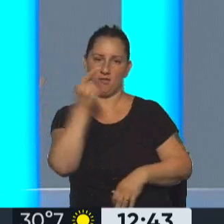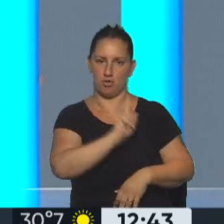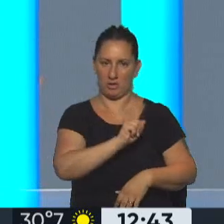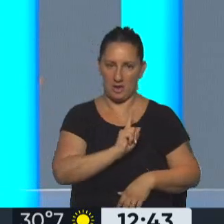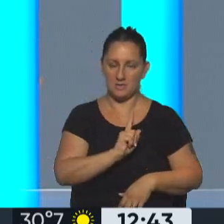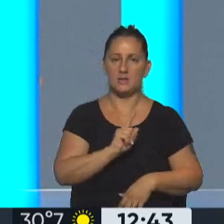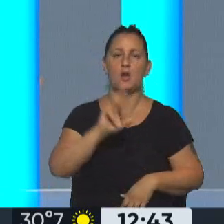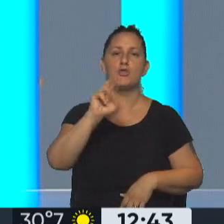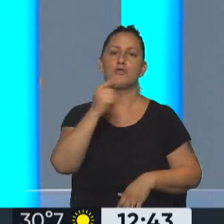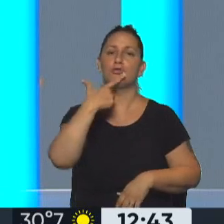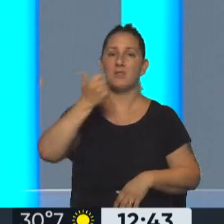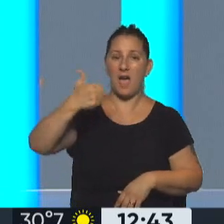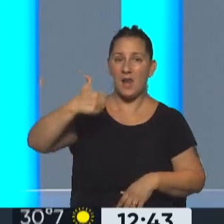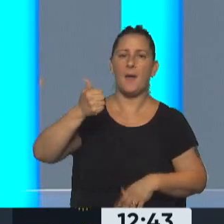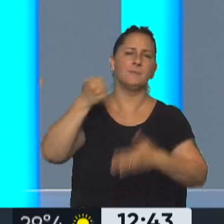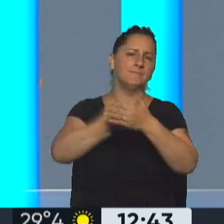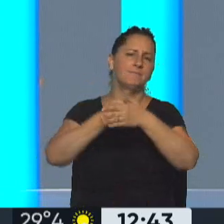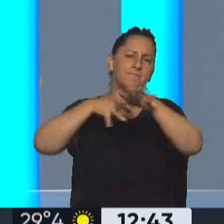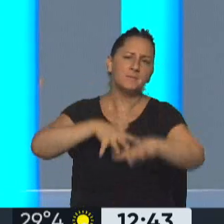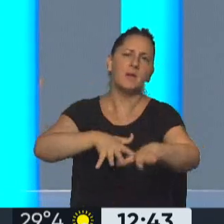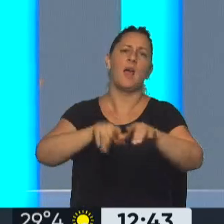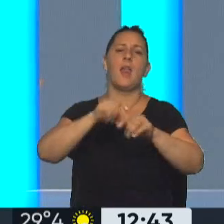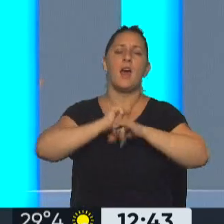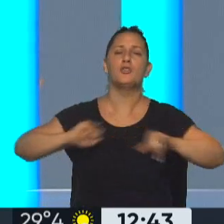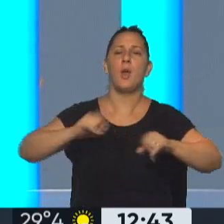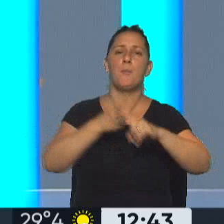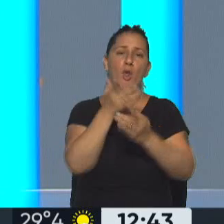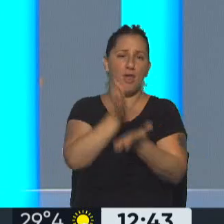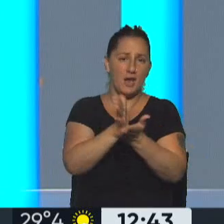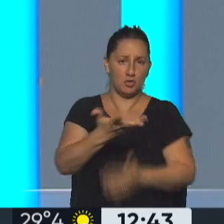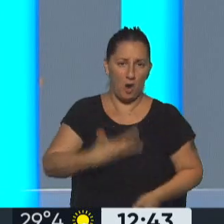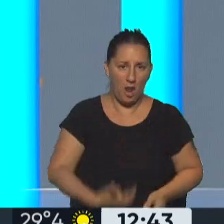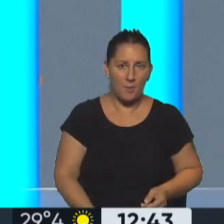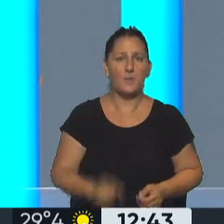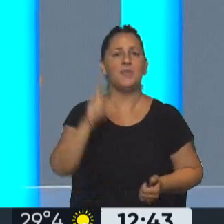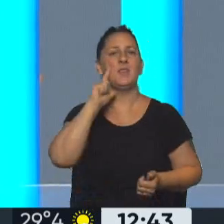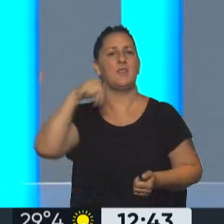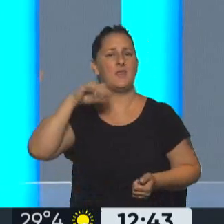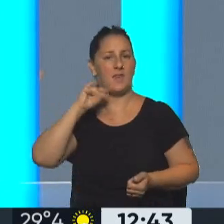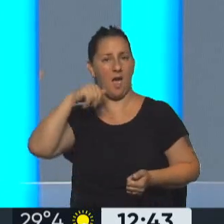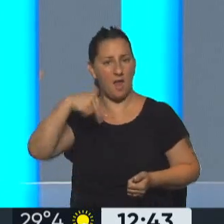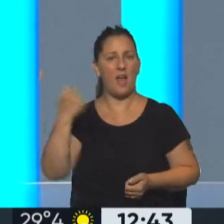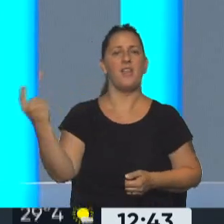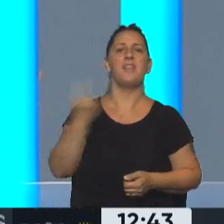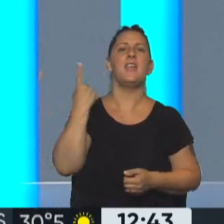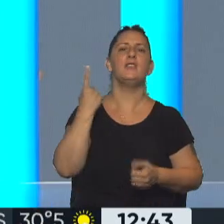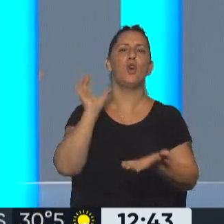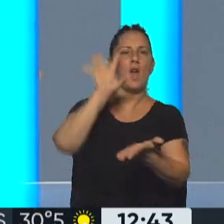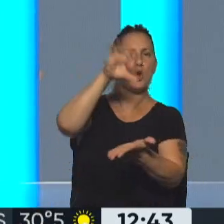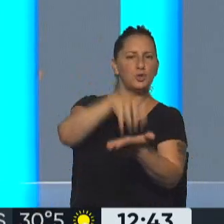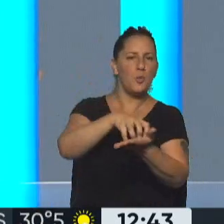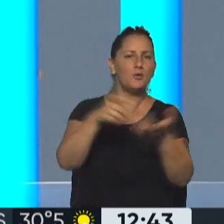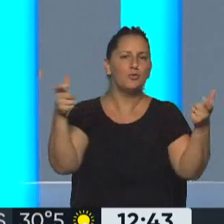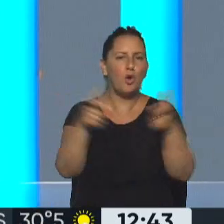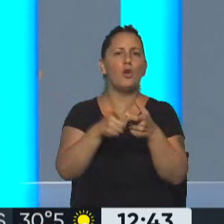Rosana fanjul que es militante de la campaña nacional por el derecho al aborto y Indiana guerreño que es directora del observatorio de